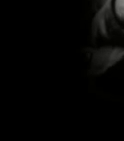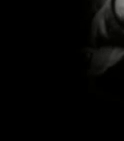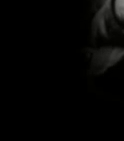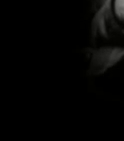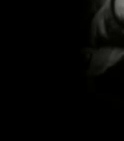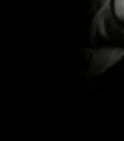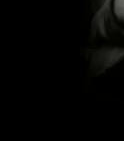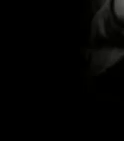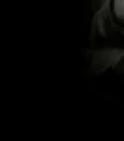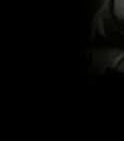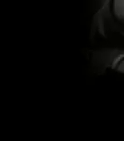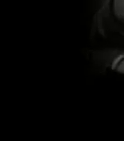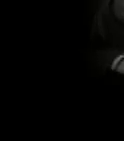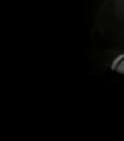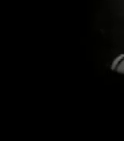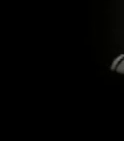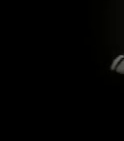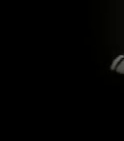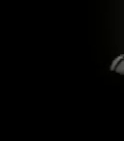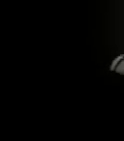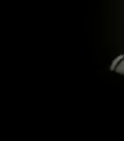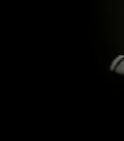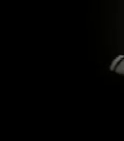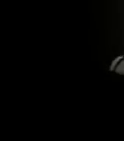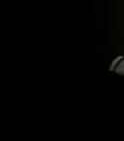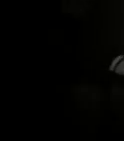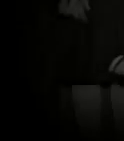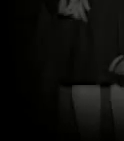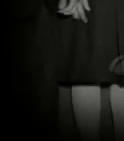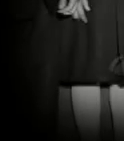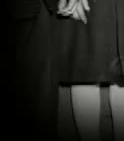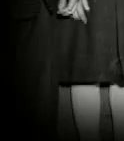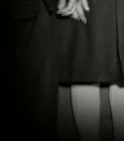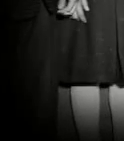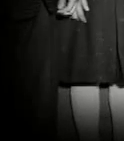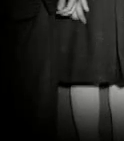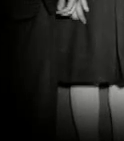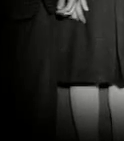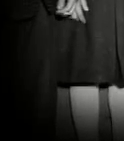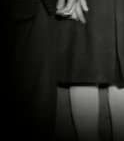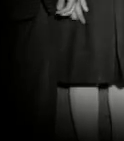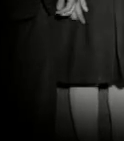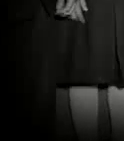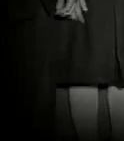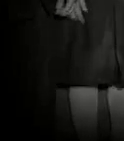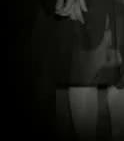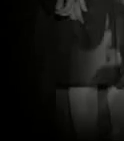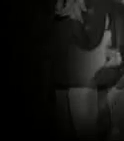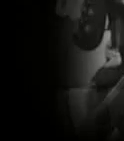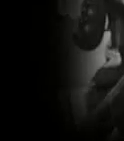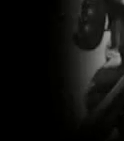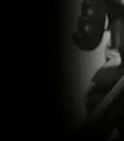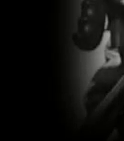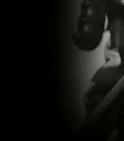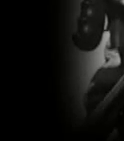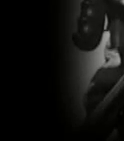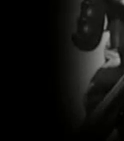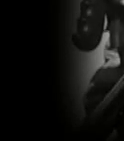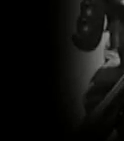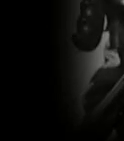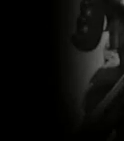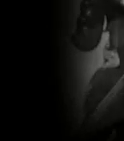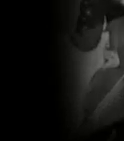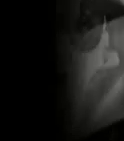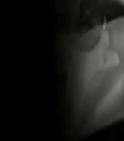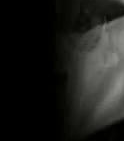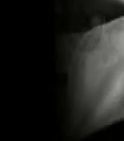y convicciones tan profundas por las cuales luchar, de tal modo